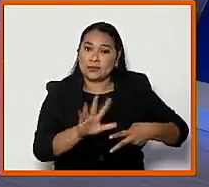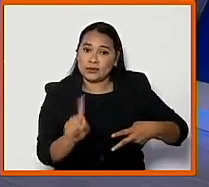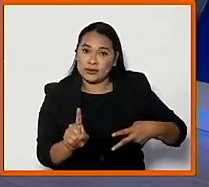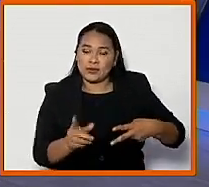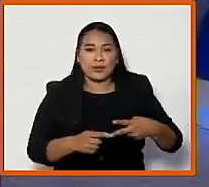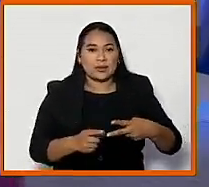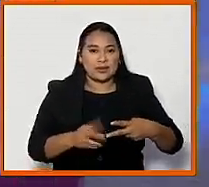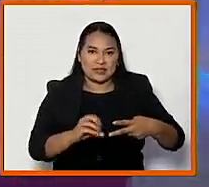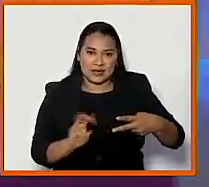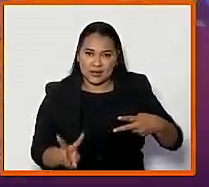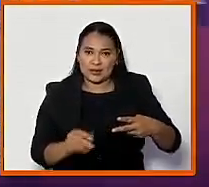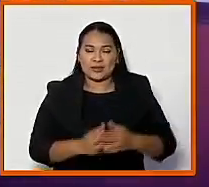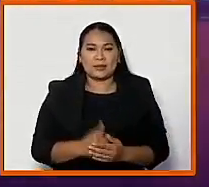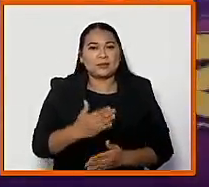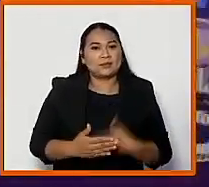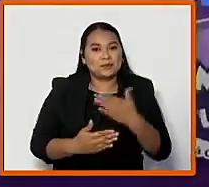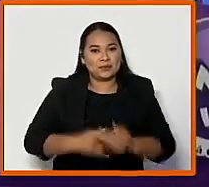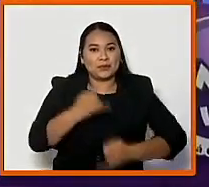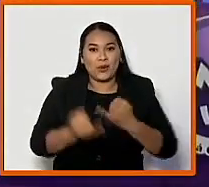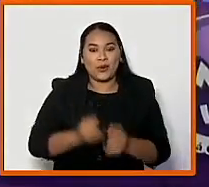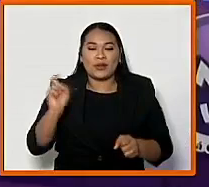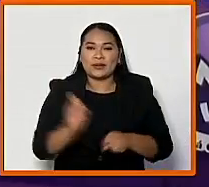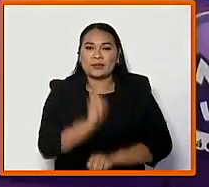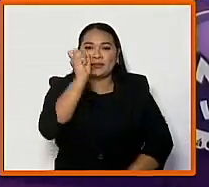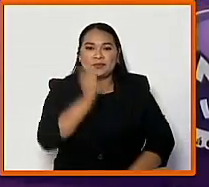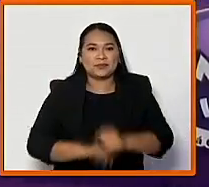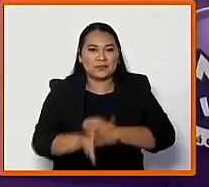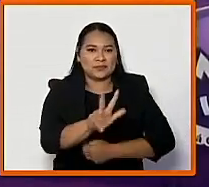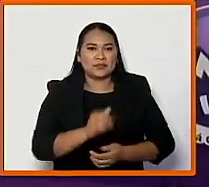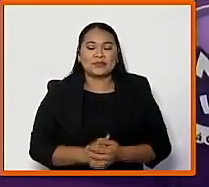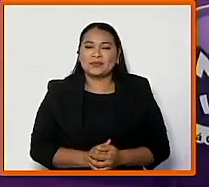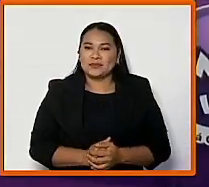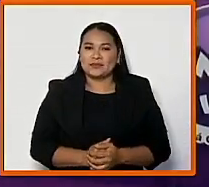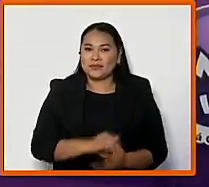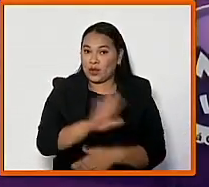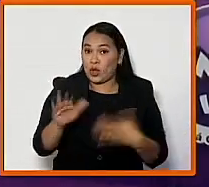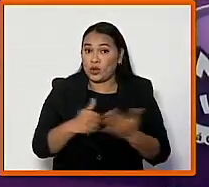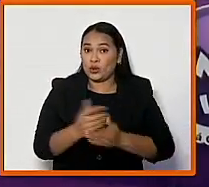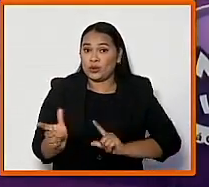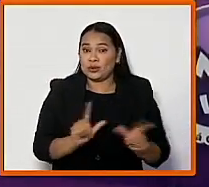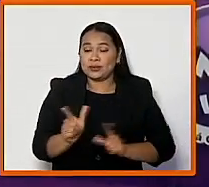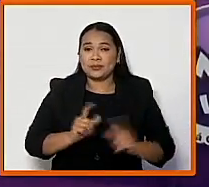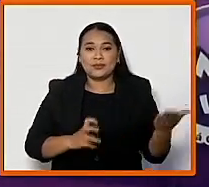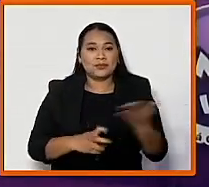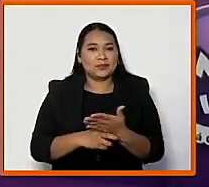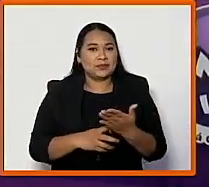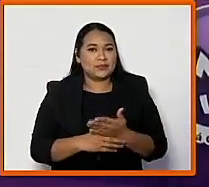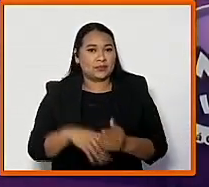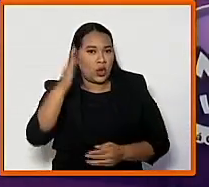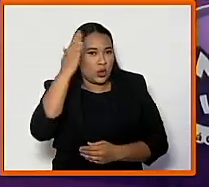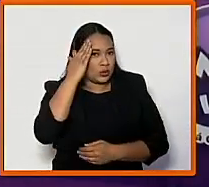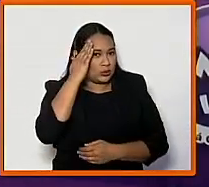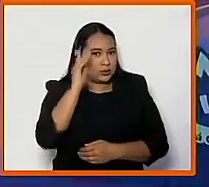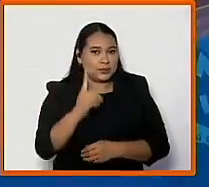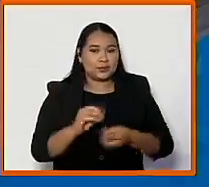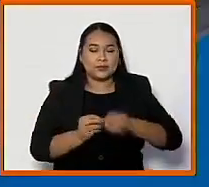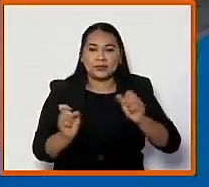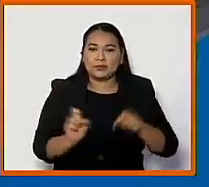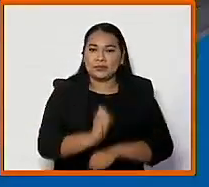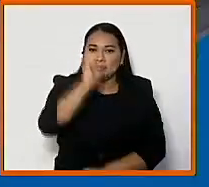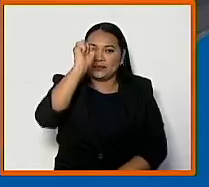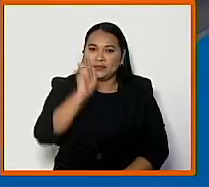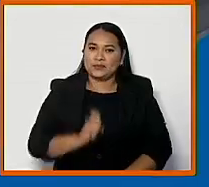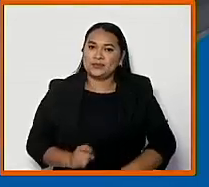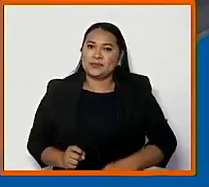felicidades. Continuamos pegando y ganando junto a Pega 3. Espero tengas tu boleto en mano porque se viene tu primer número ganador.